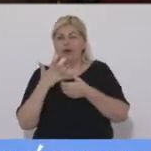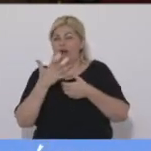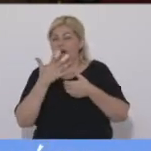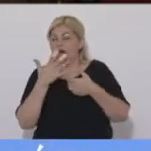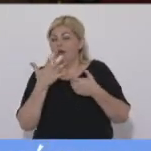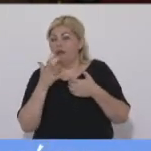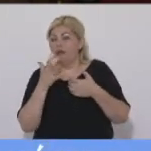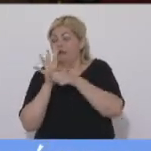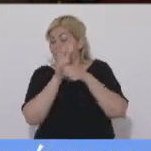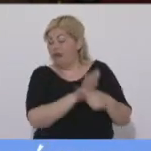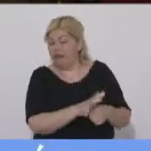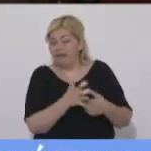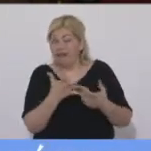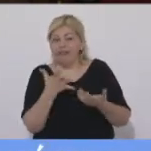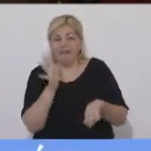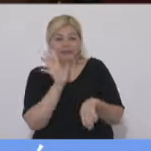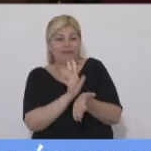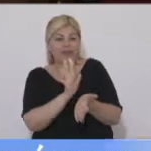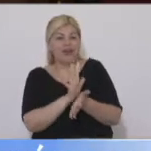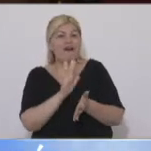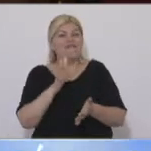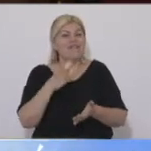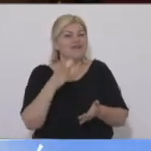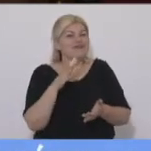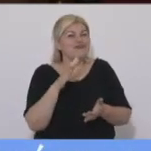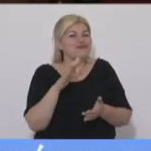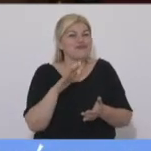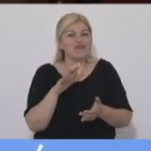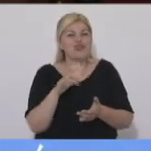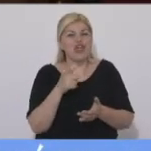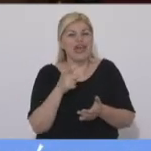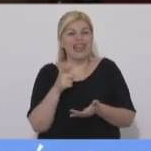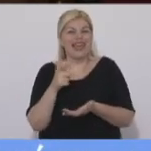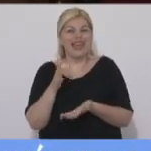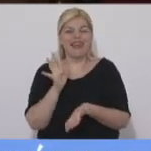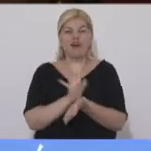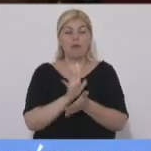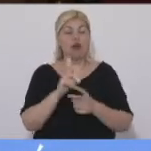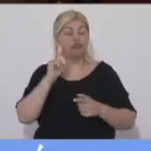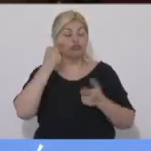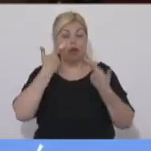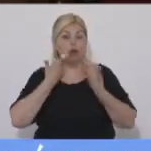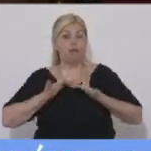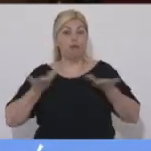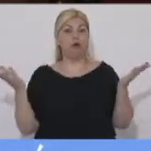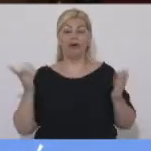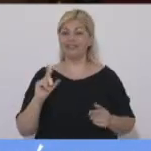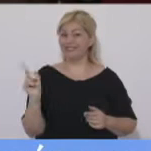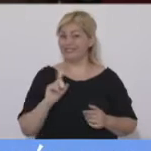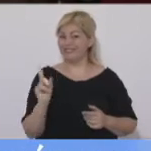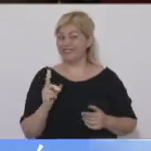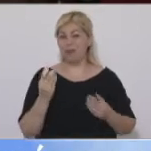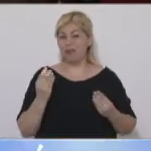tienen la actitud la decisión de este visualizarse porque su durante